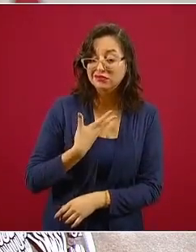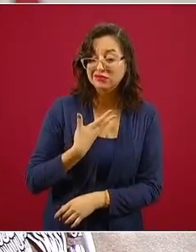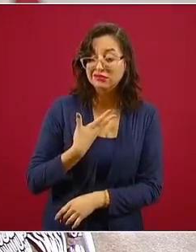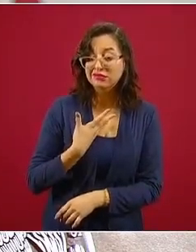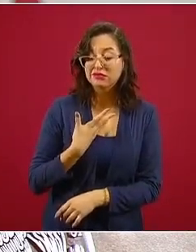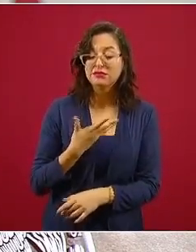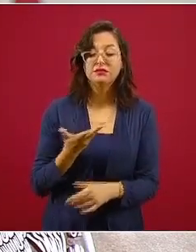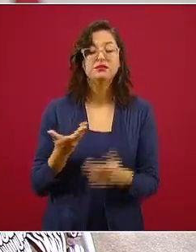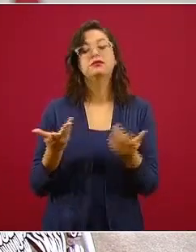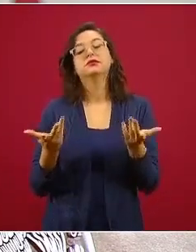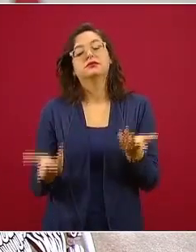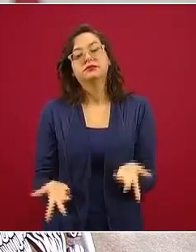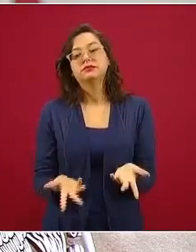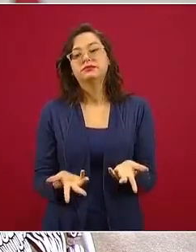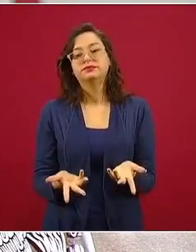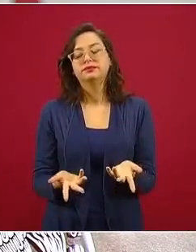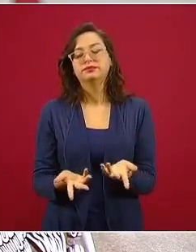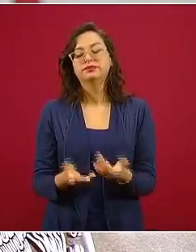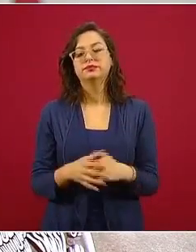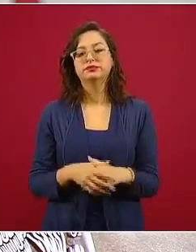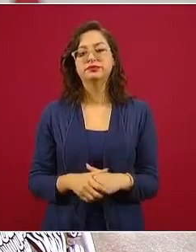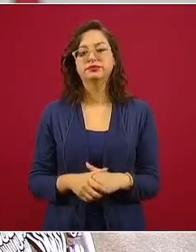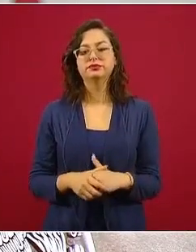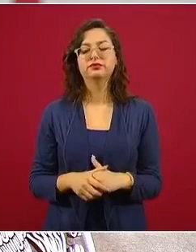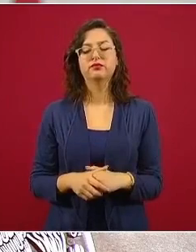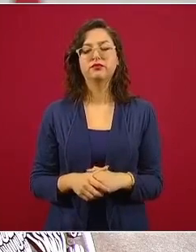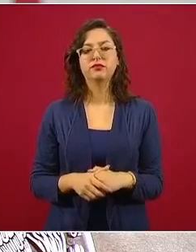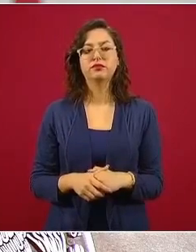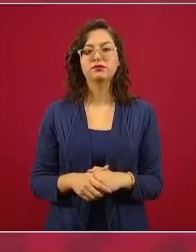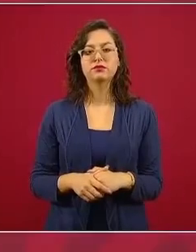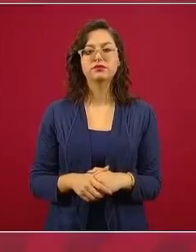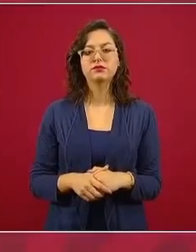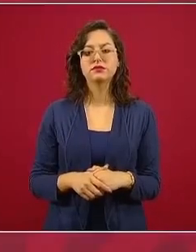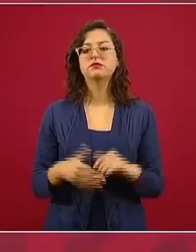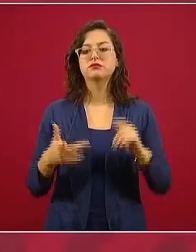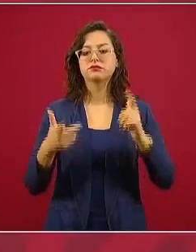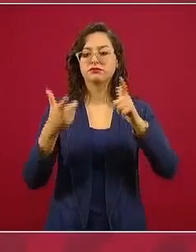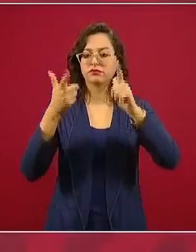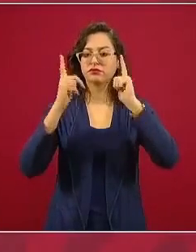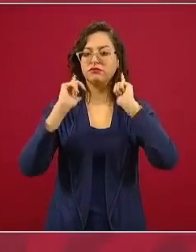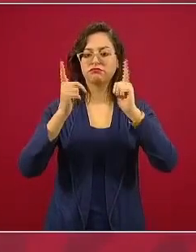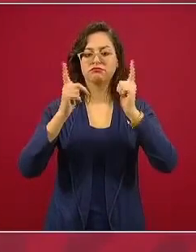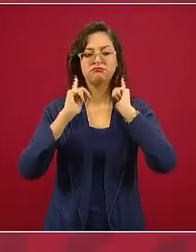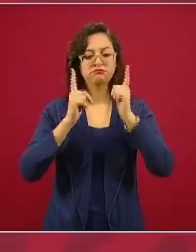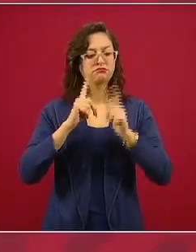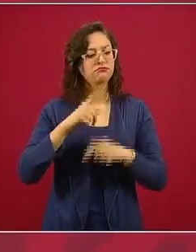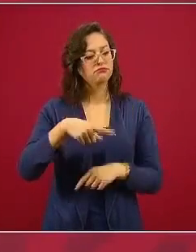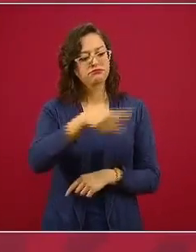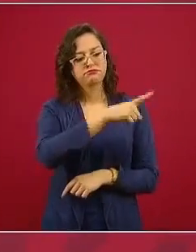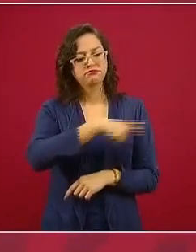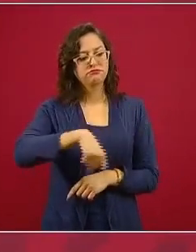Entonces, ojalá y ya no se participe